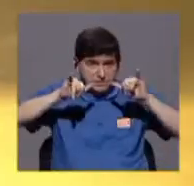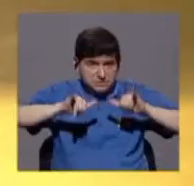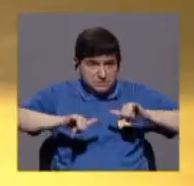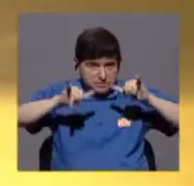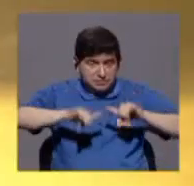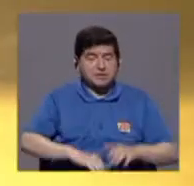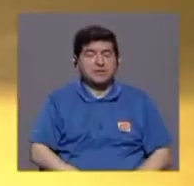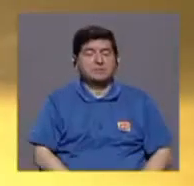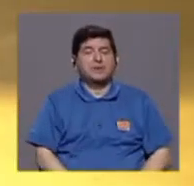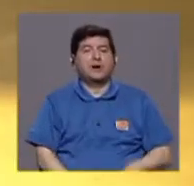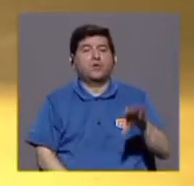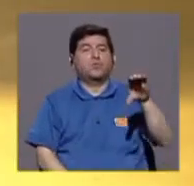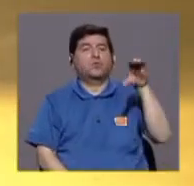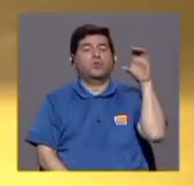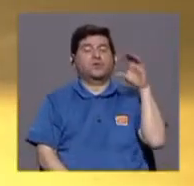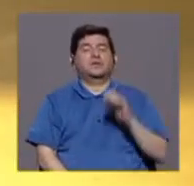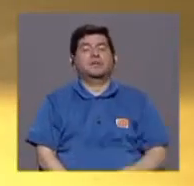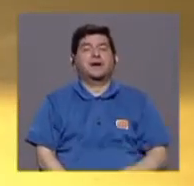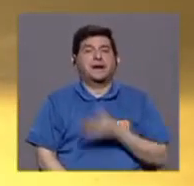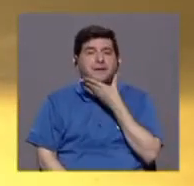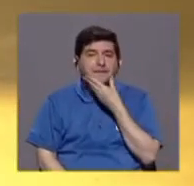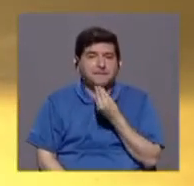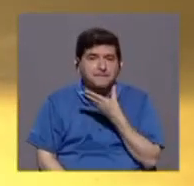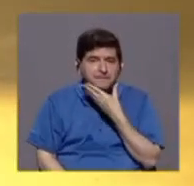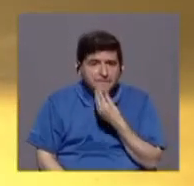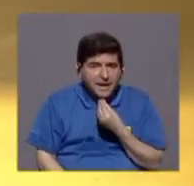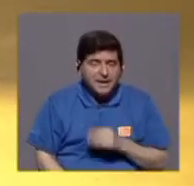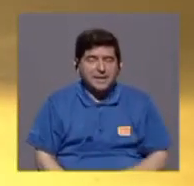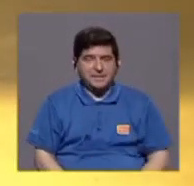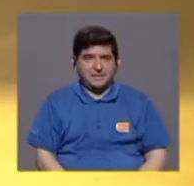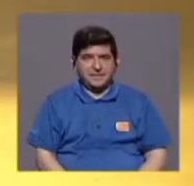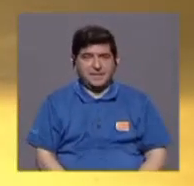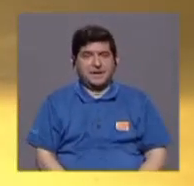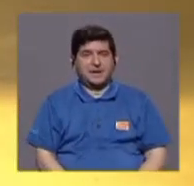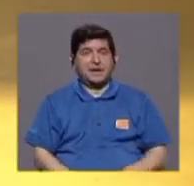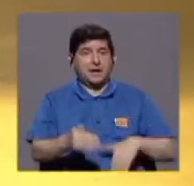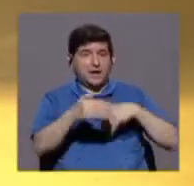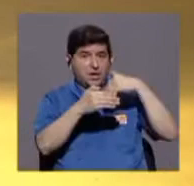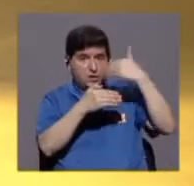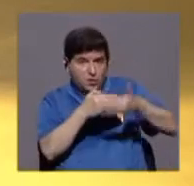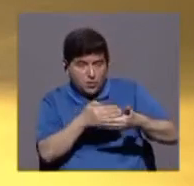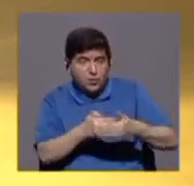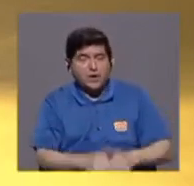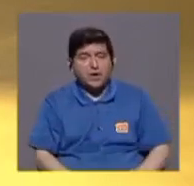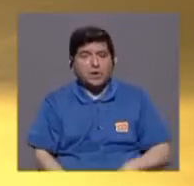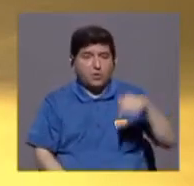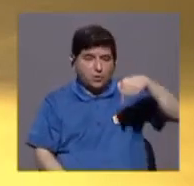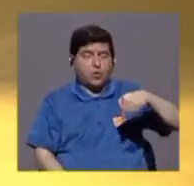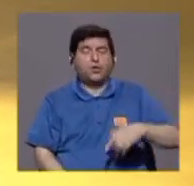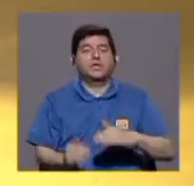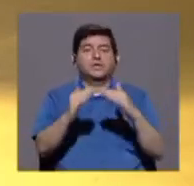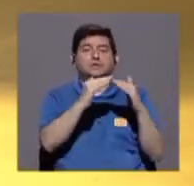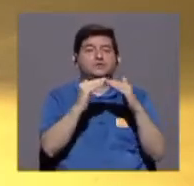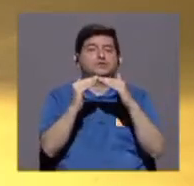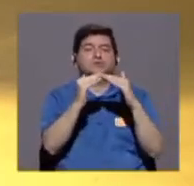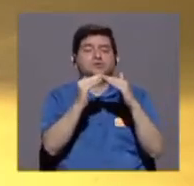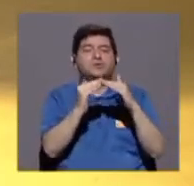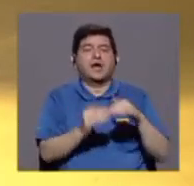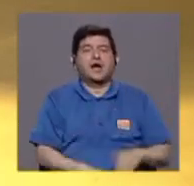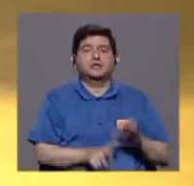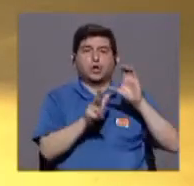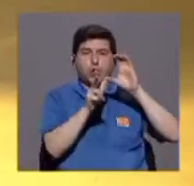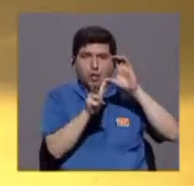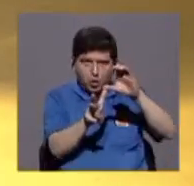como Curridabat, Barba, Pacaca, que después sería lo que es hoy Ciudad Colón, pero